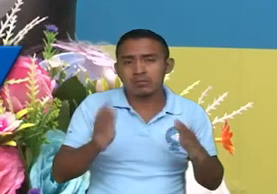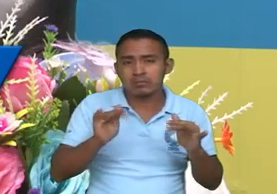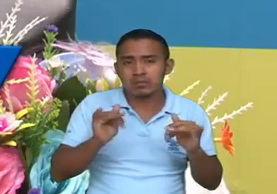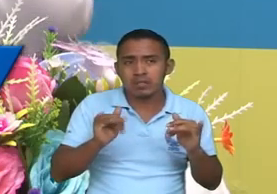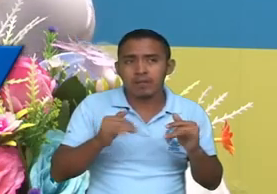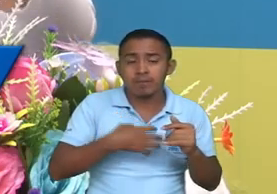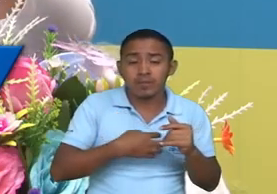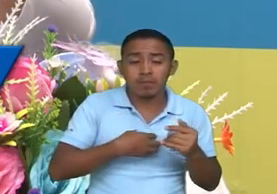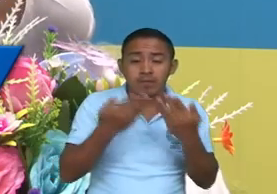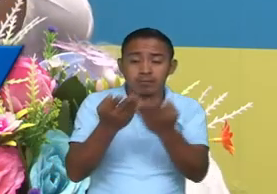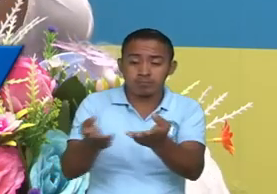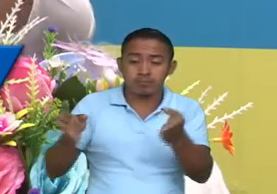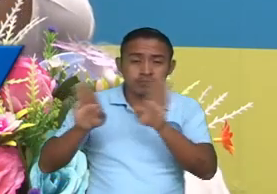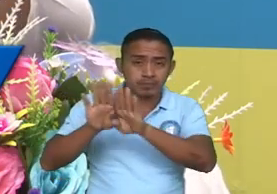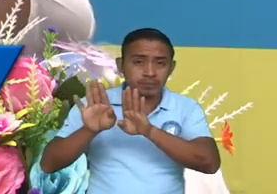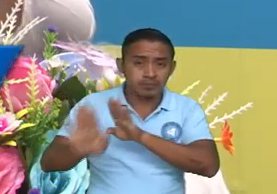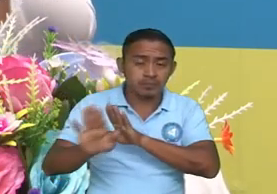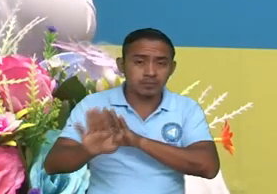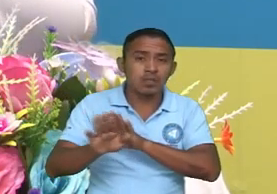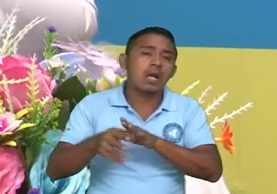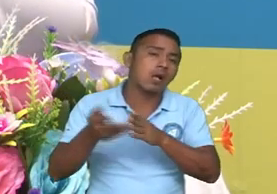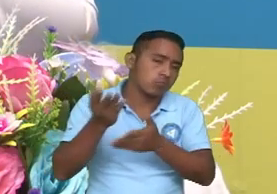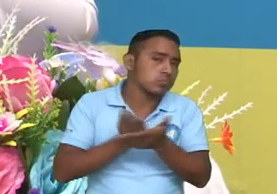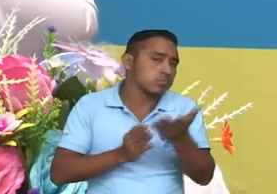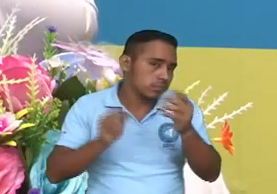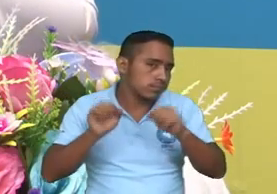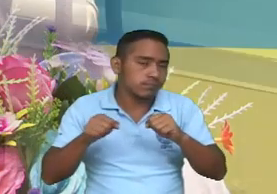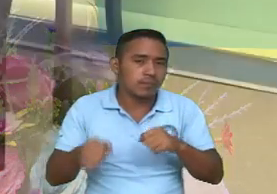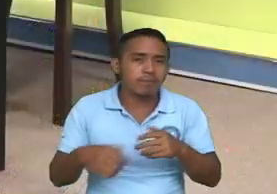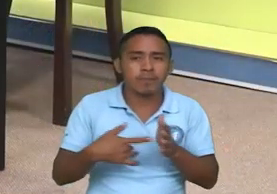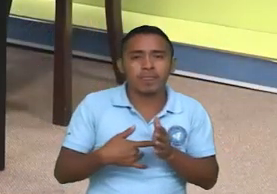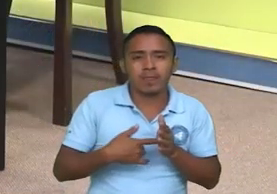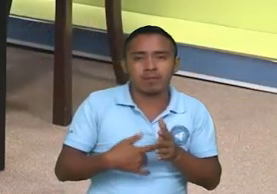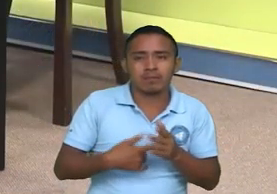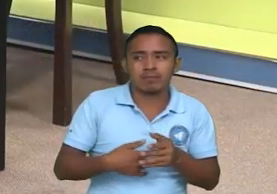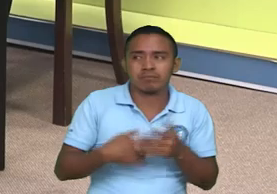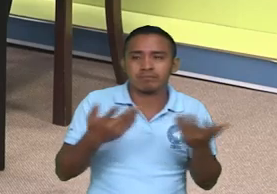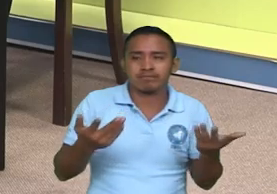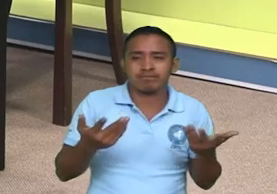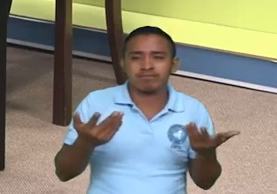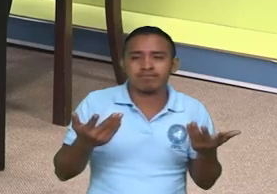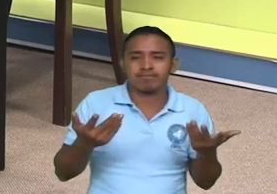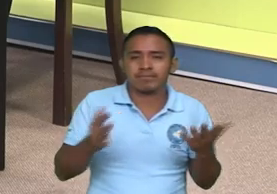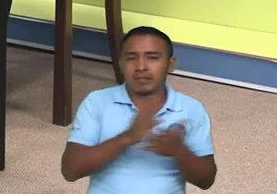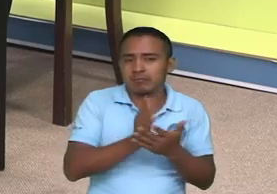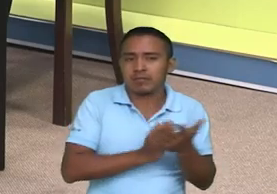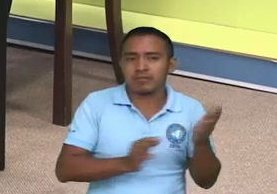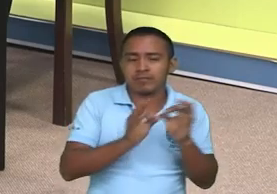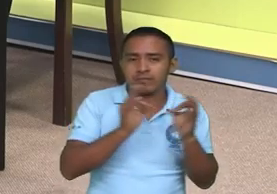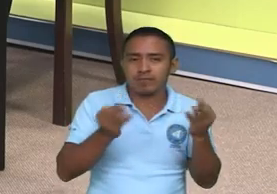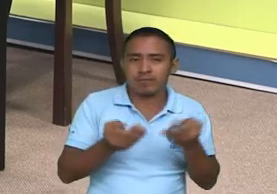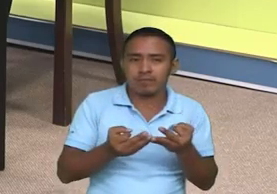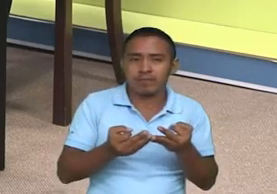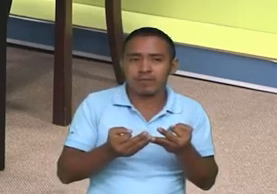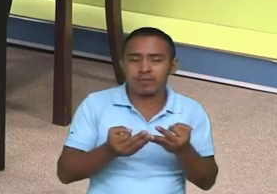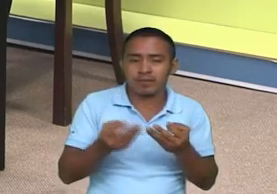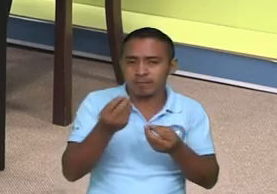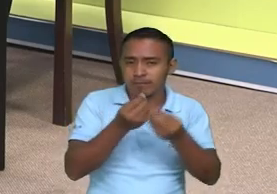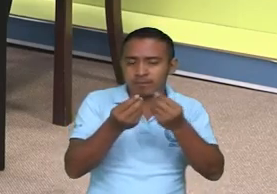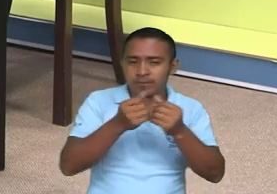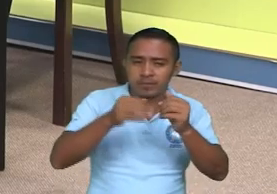estar hasta el primer año de vida dentro de la habitación de los padres. Ajá. Y posterior a eso, aunque en algunos